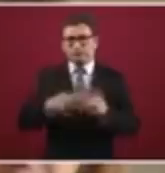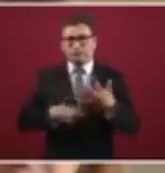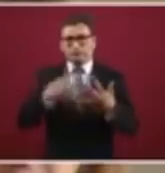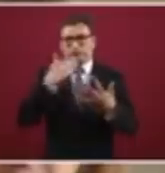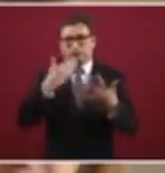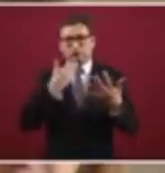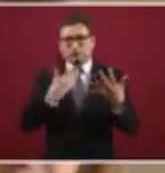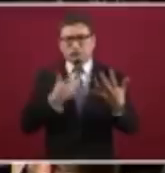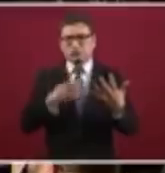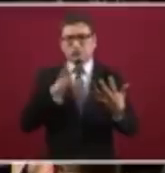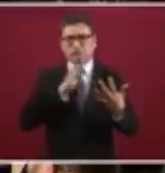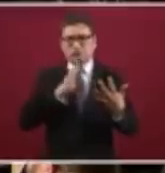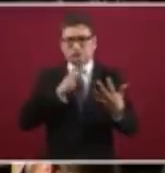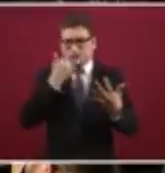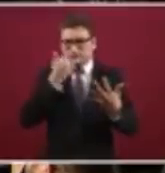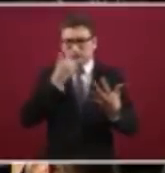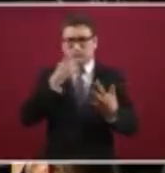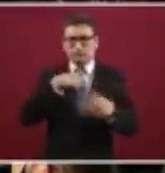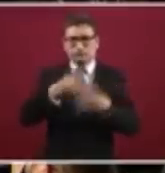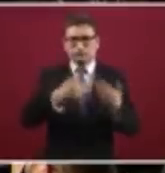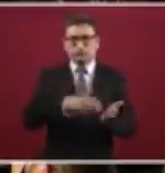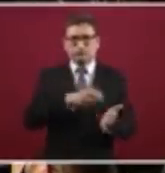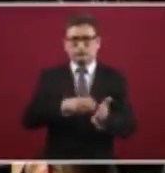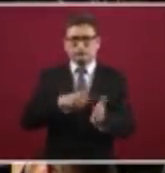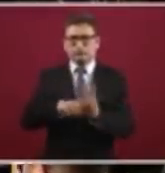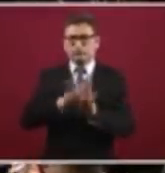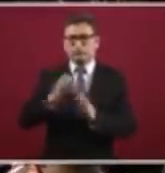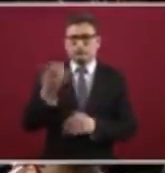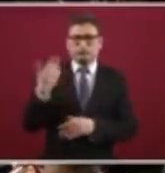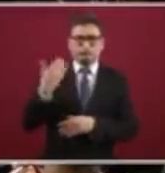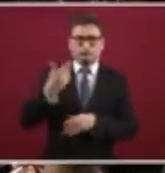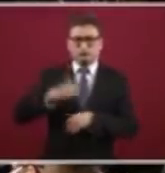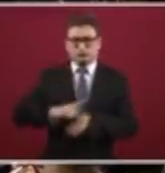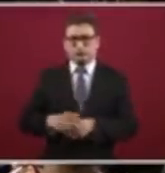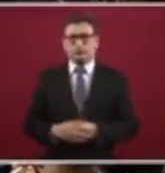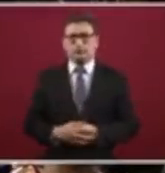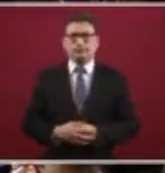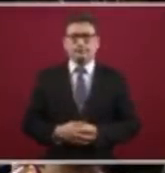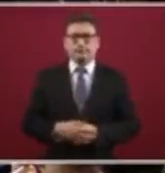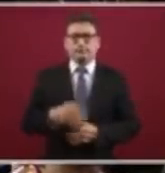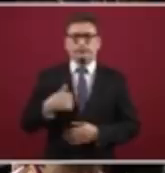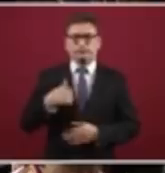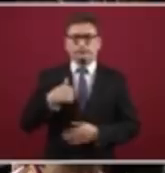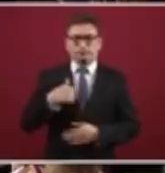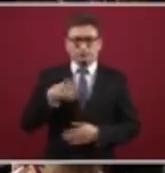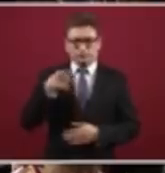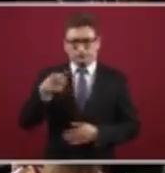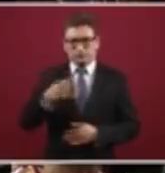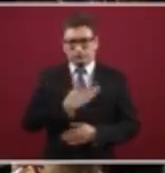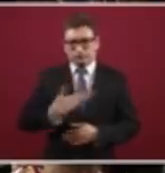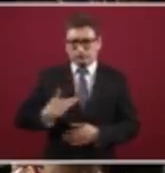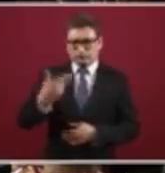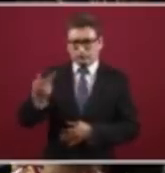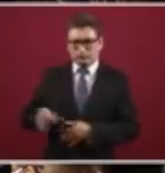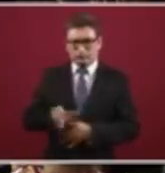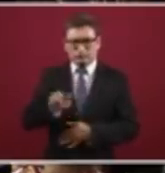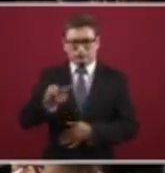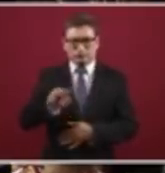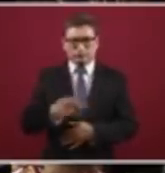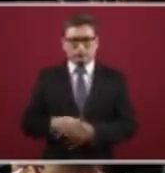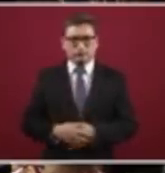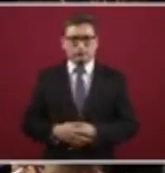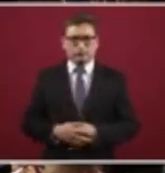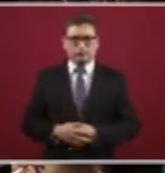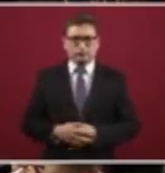también para que se puedan incurriendo así hace unos días pasados le preguntaron al señor presidente tomás bien lo hice